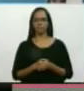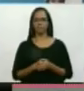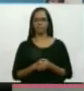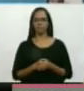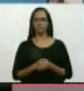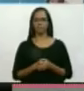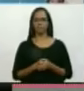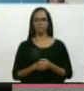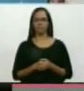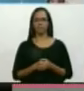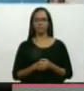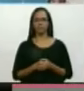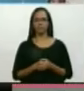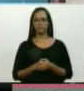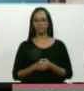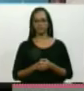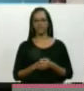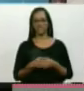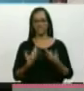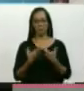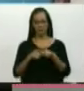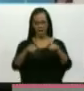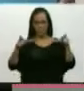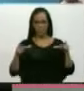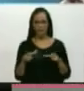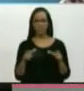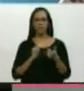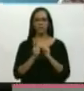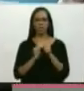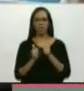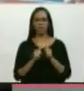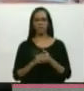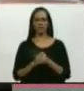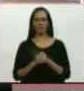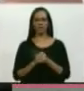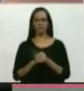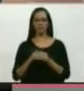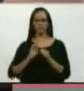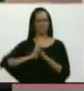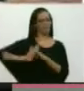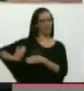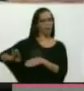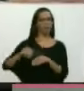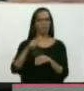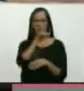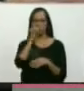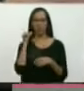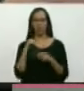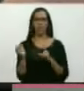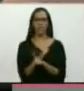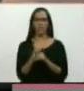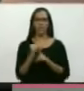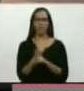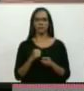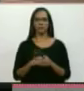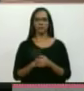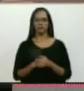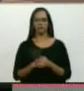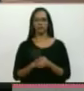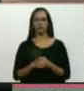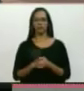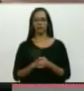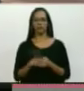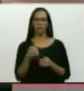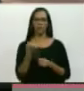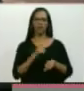Le damos un paso al deporte y alejamos la droga, la violencia. La queremos mucho hoy en día. ¿Cuánto